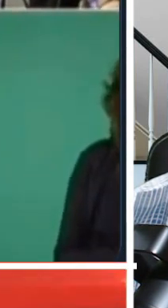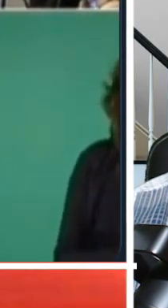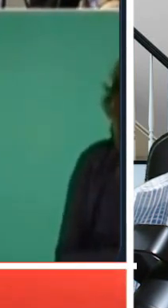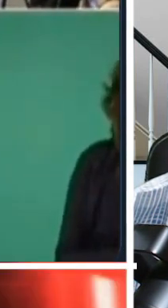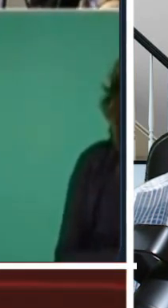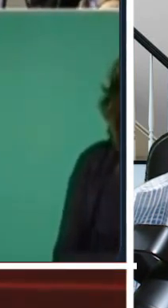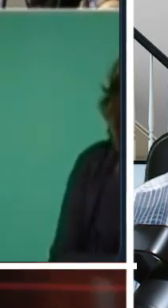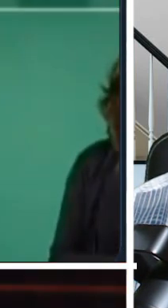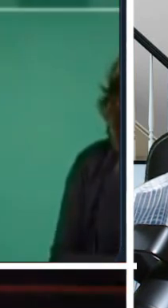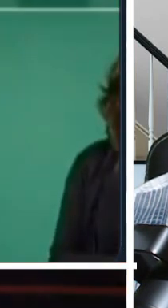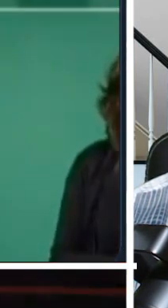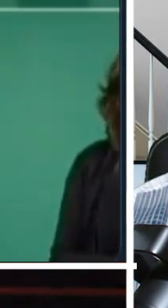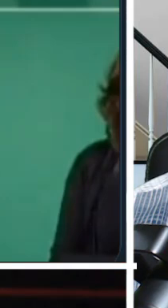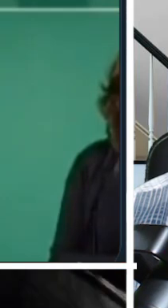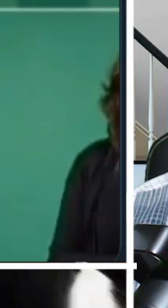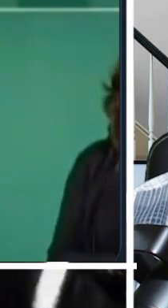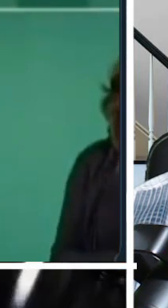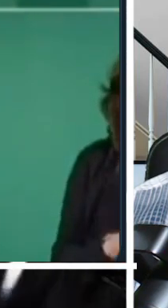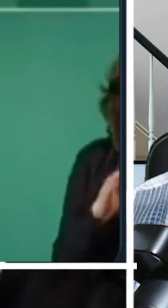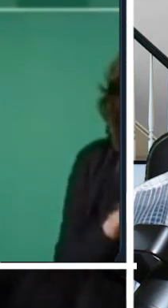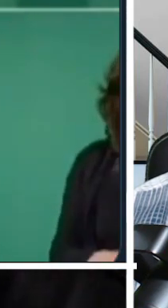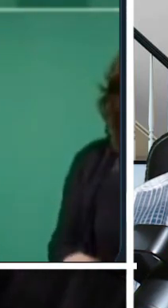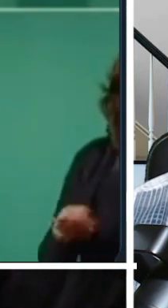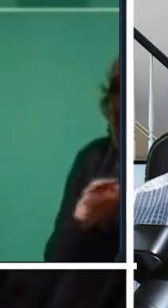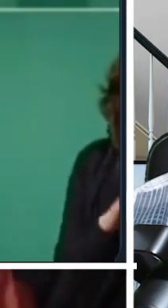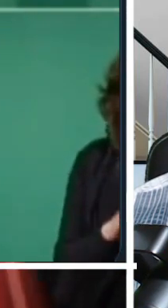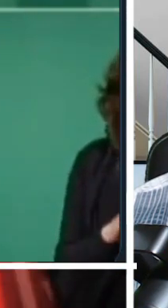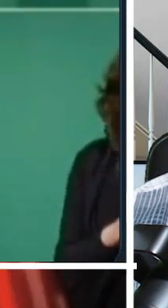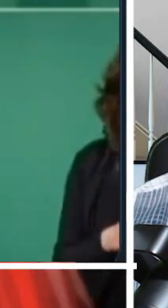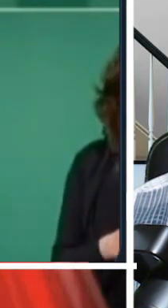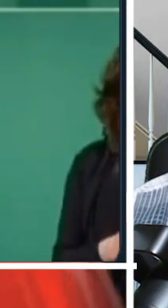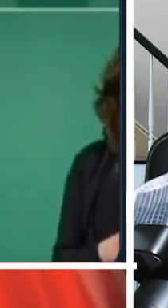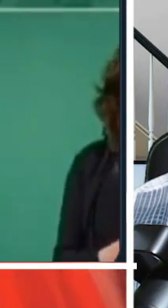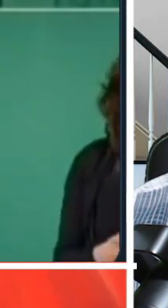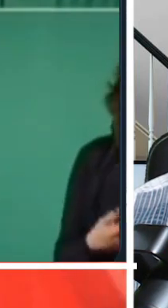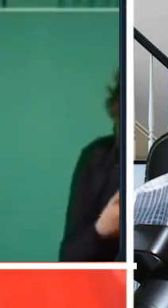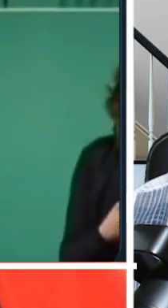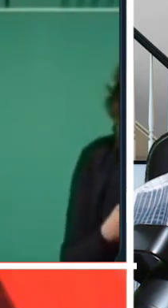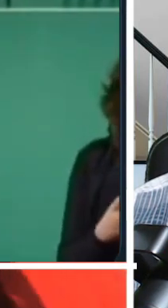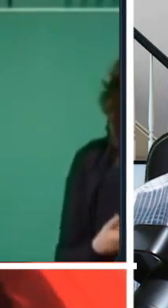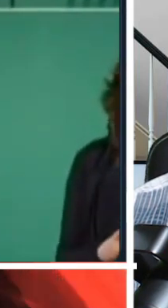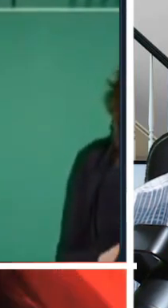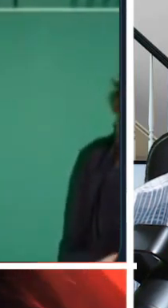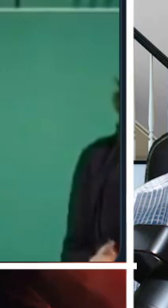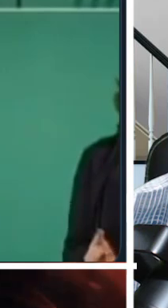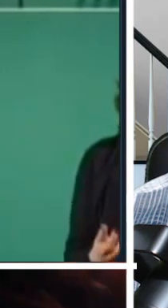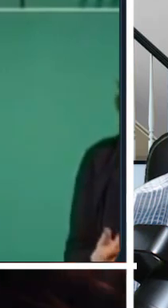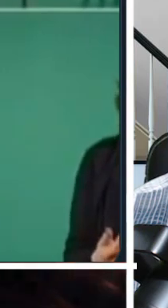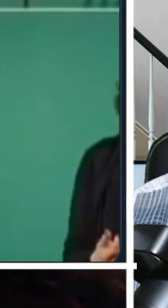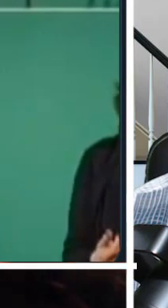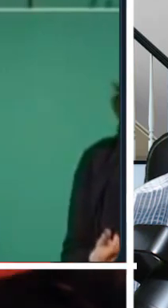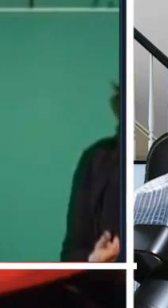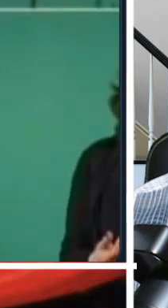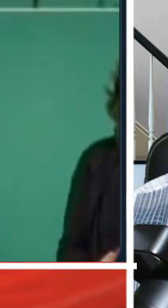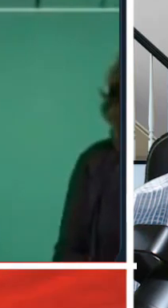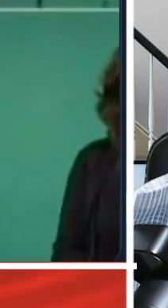Y lo más importante, que todo lo que se obtenga es para apoyar a